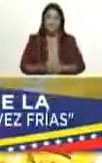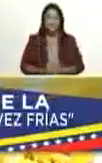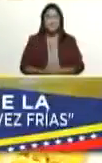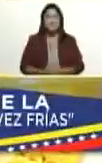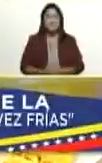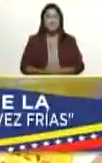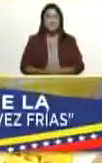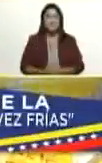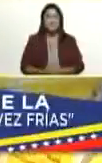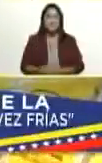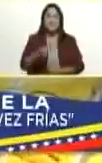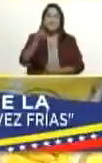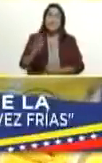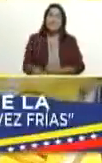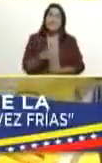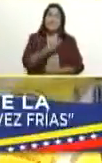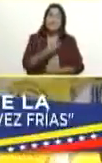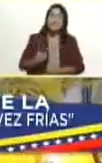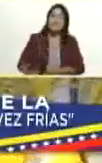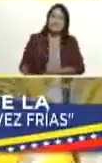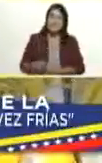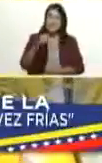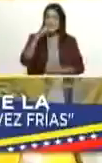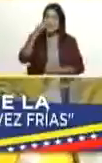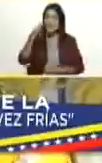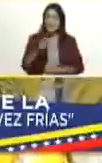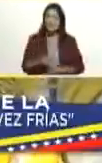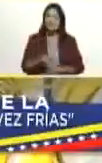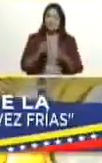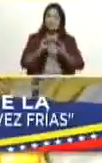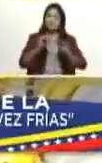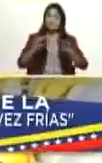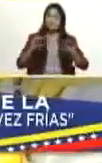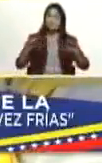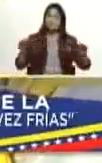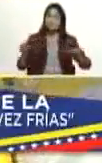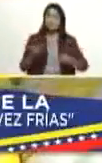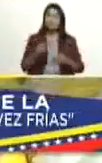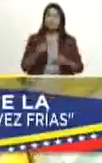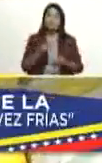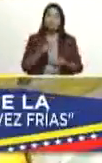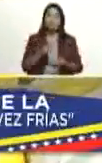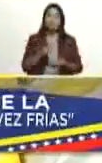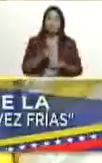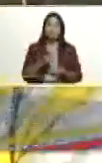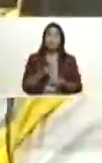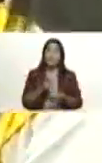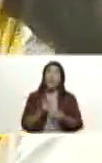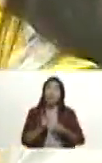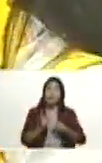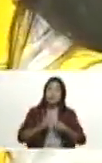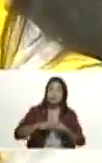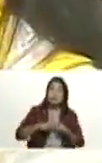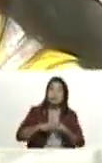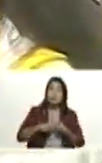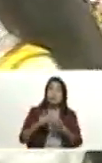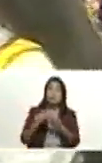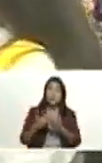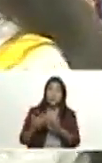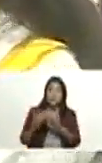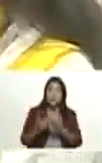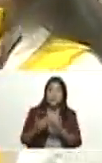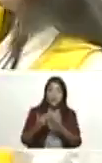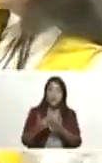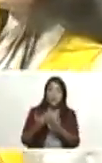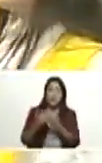instruido además el jefe de Estado a multiplicar los cupos para el estudio de todas las profesiones vinculadas a las ciencias de